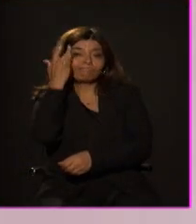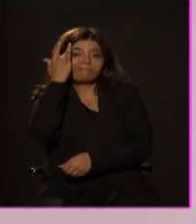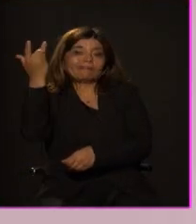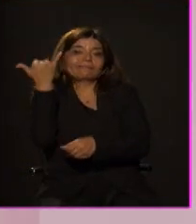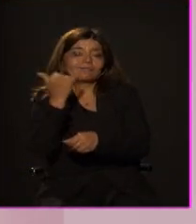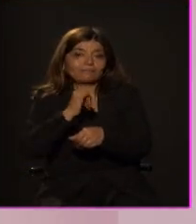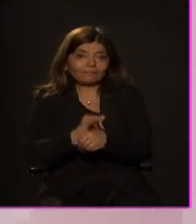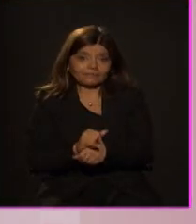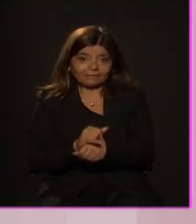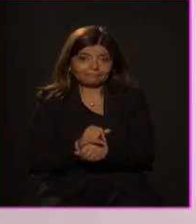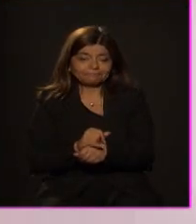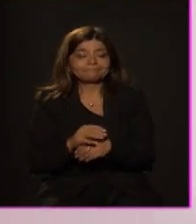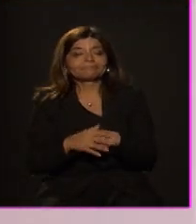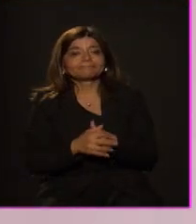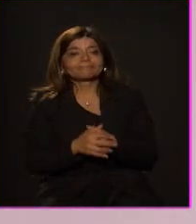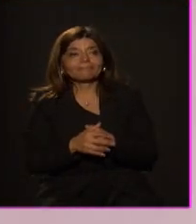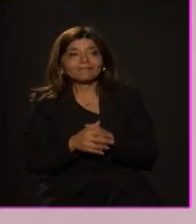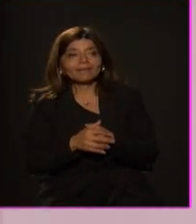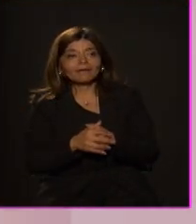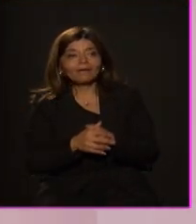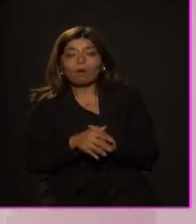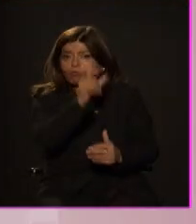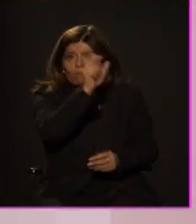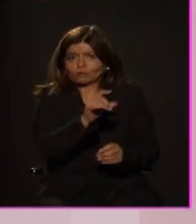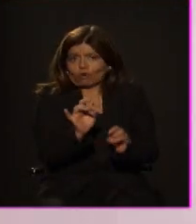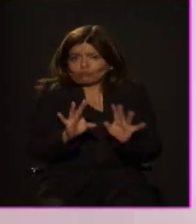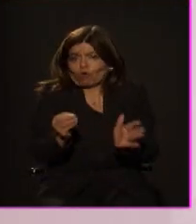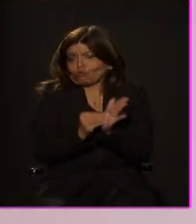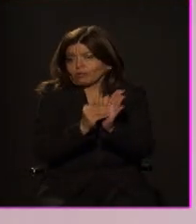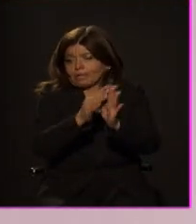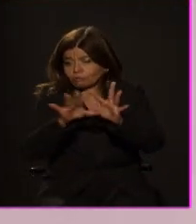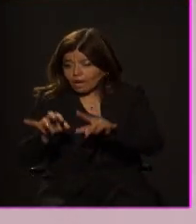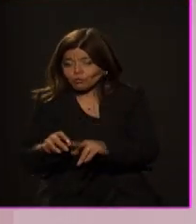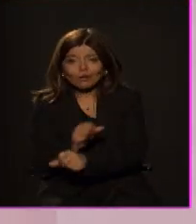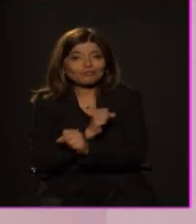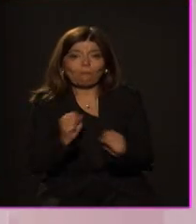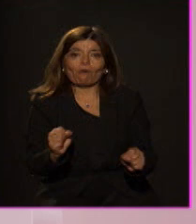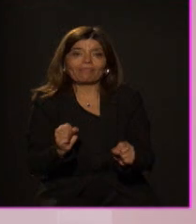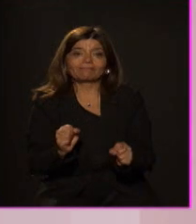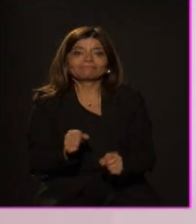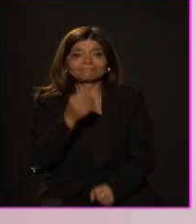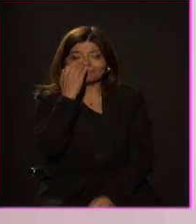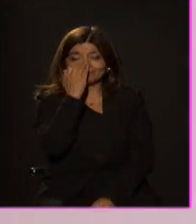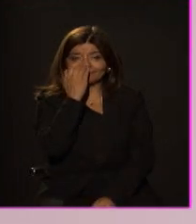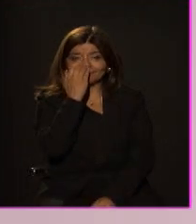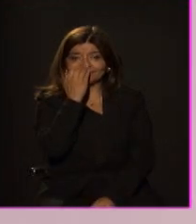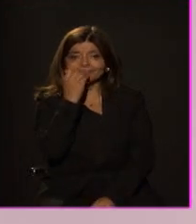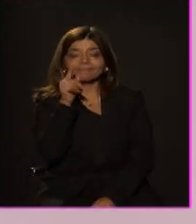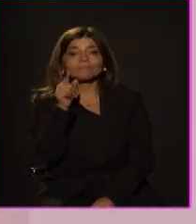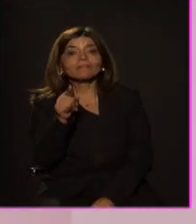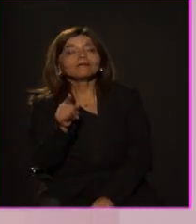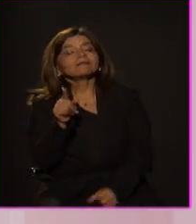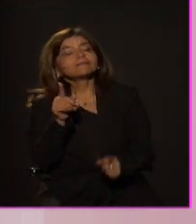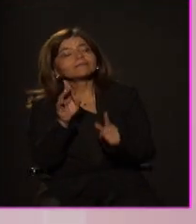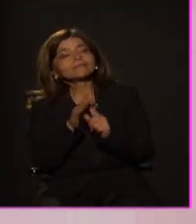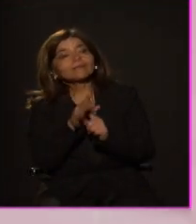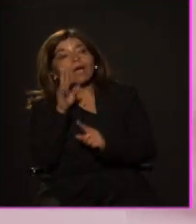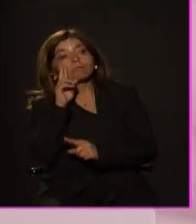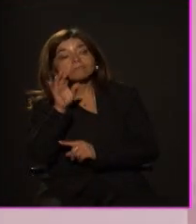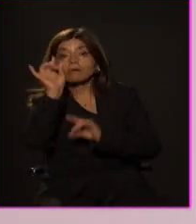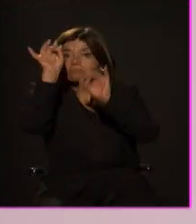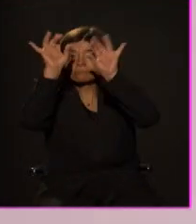simulación de a qué tasa van a llegar estas alertas. Entonces, imagínense que tenemos que hacer sentido de todos esos